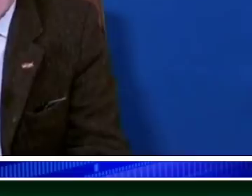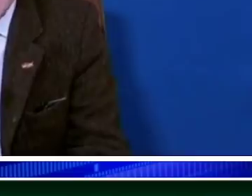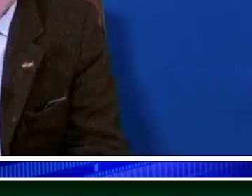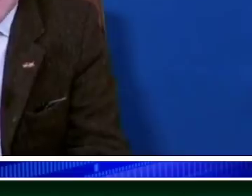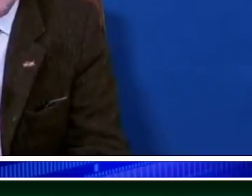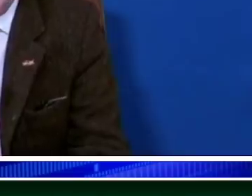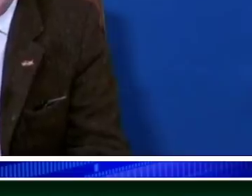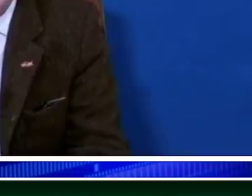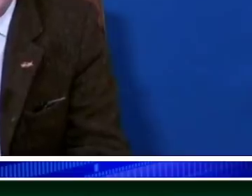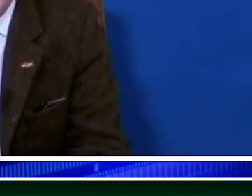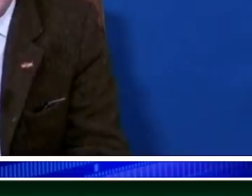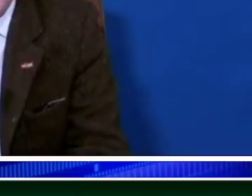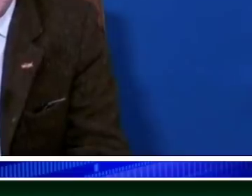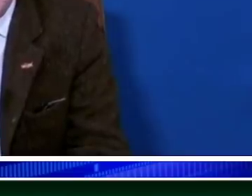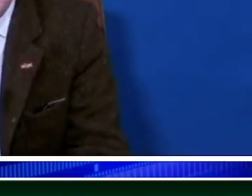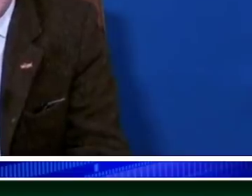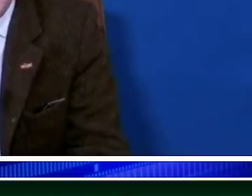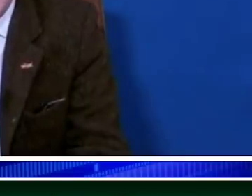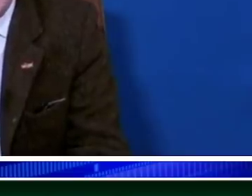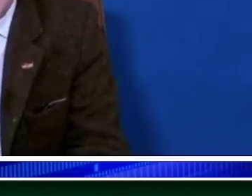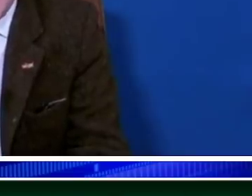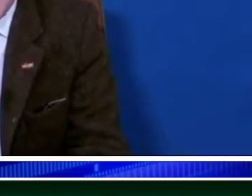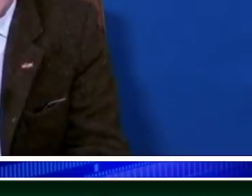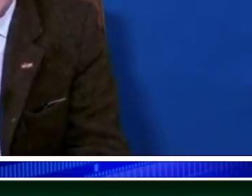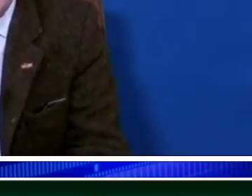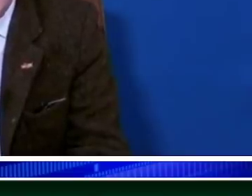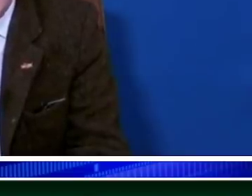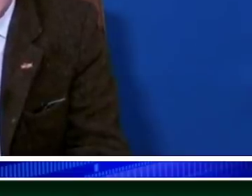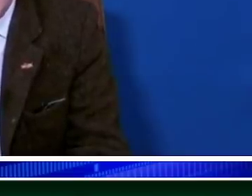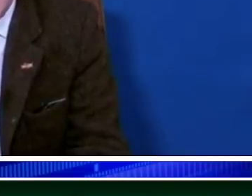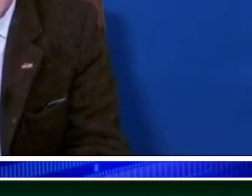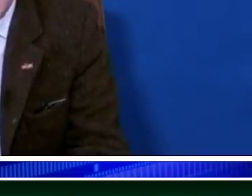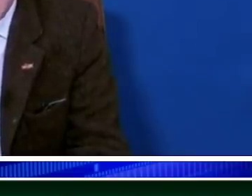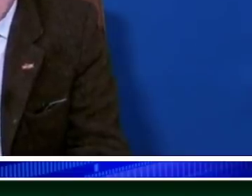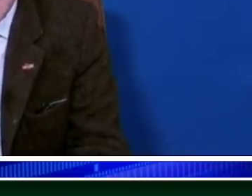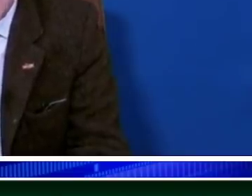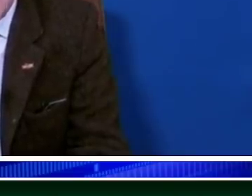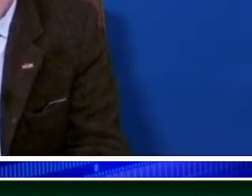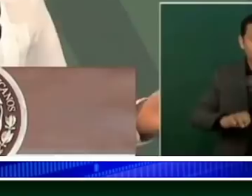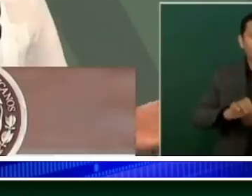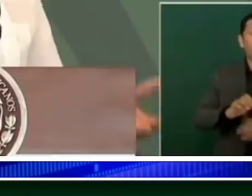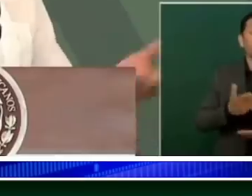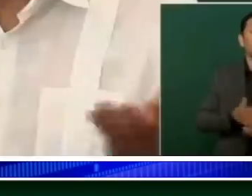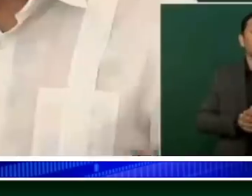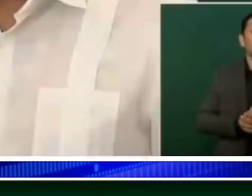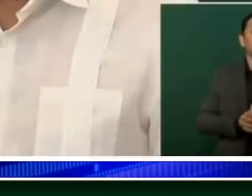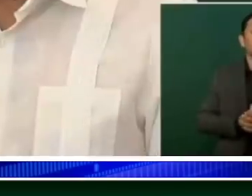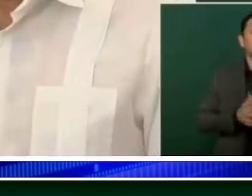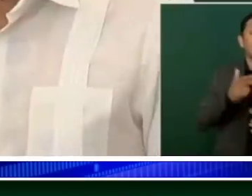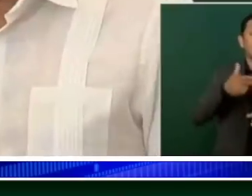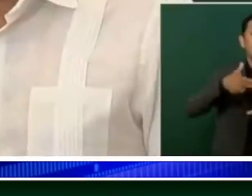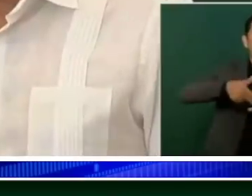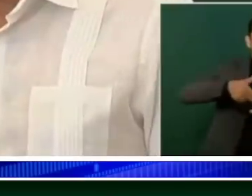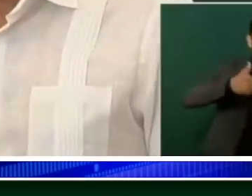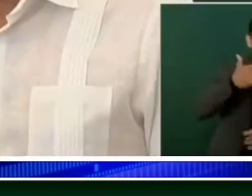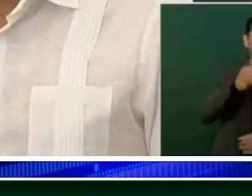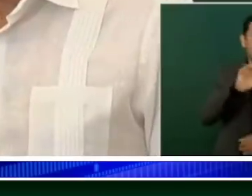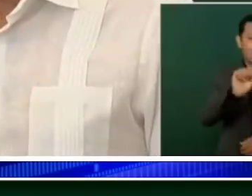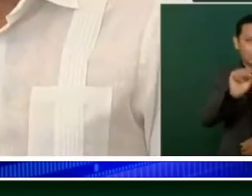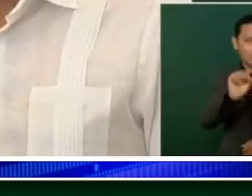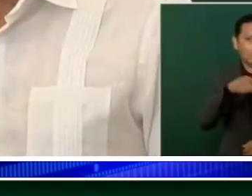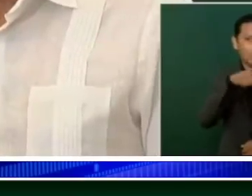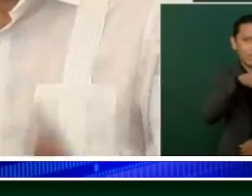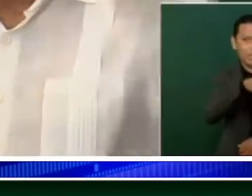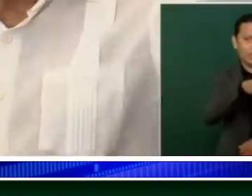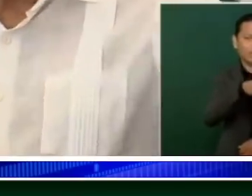inflacionaria y corrigiendo los errores con estas sanciones económicas vamos a escuchar lo que mencionó el presidente sobre el mal trabajo